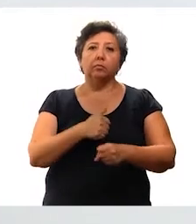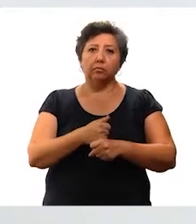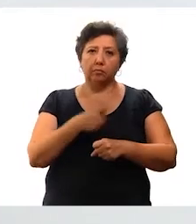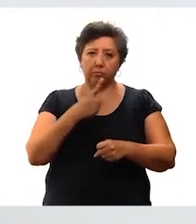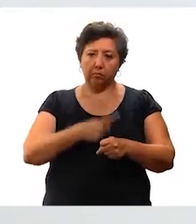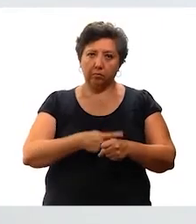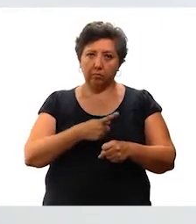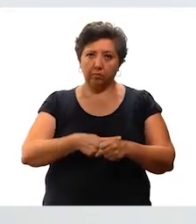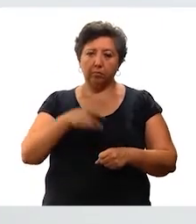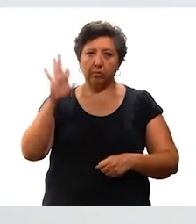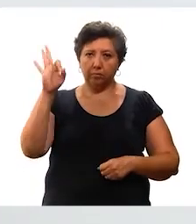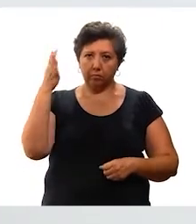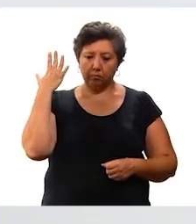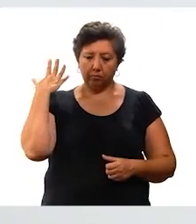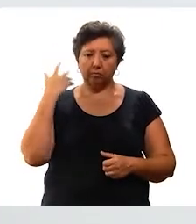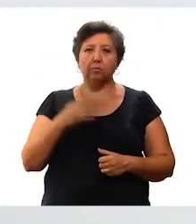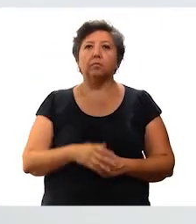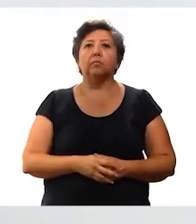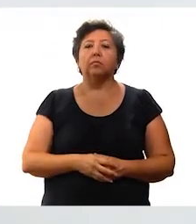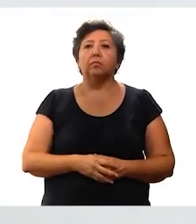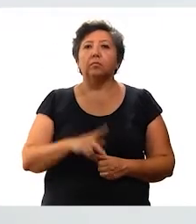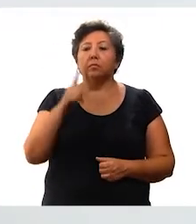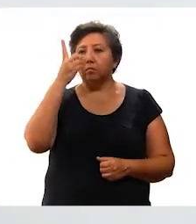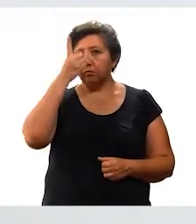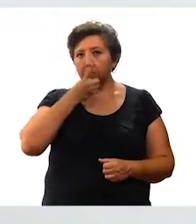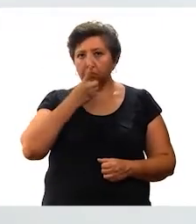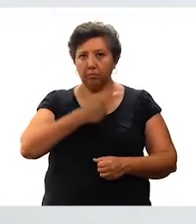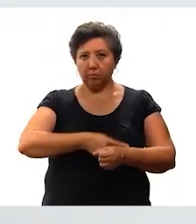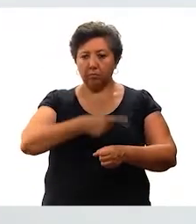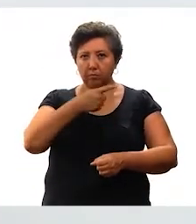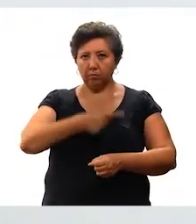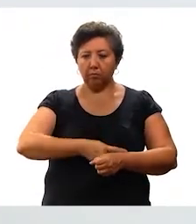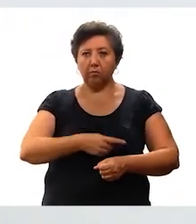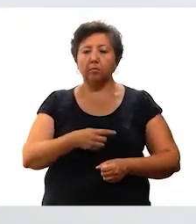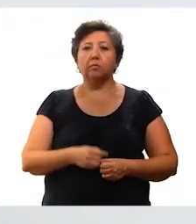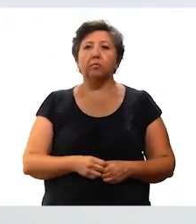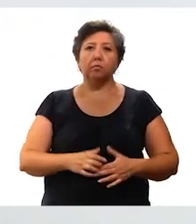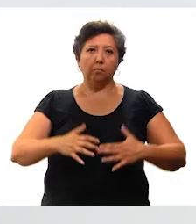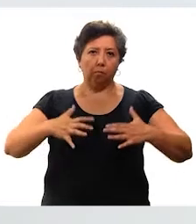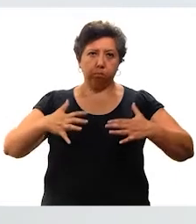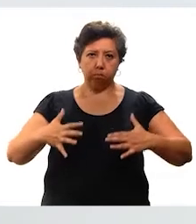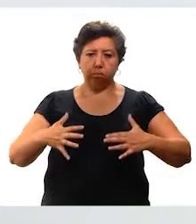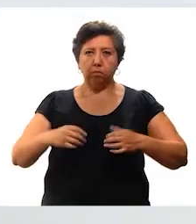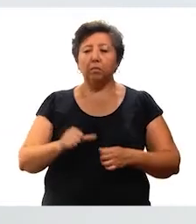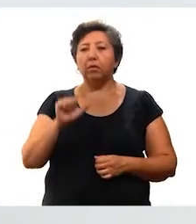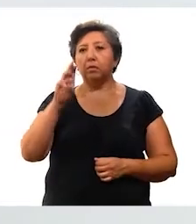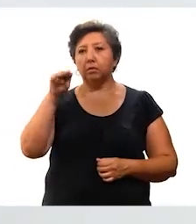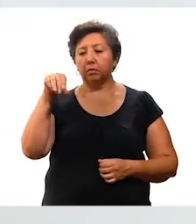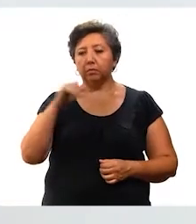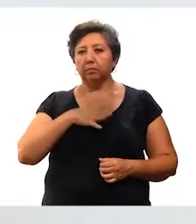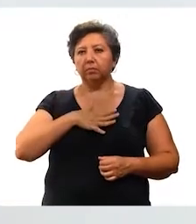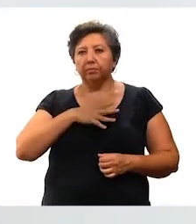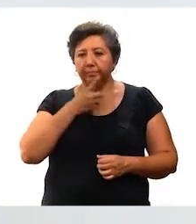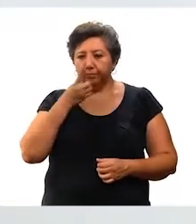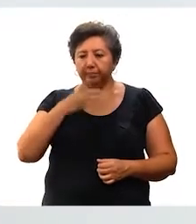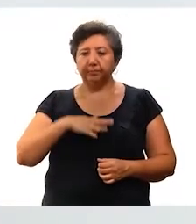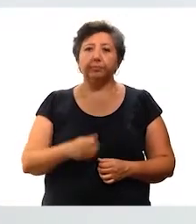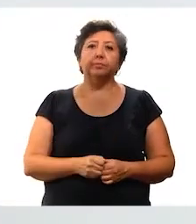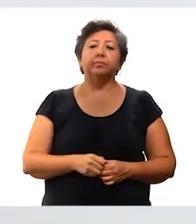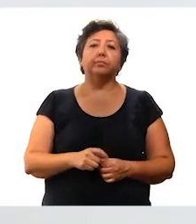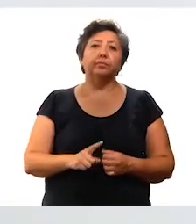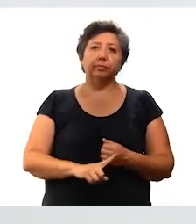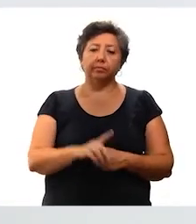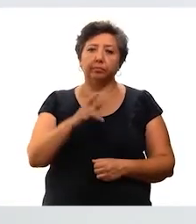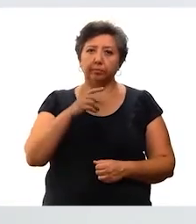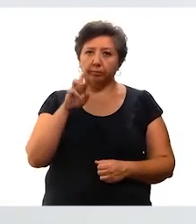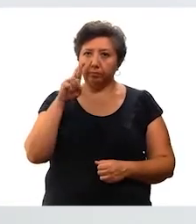años. Sus principales enfermedades fueron diabetes, hipertensión arterial, obesidad, asma, inmunosupresión